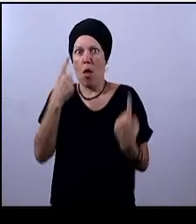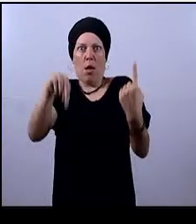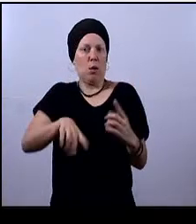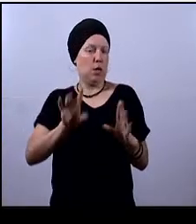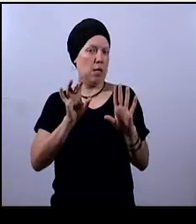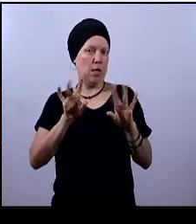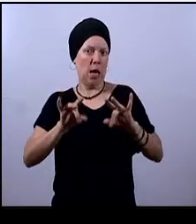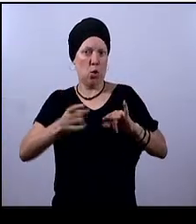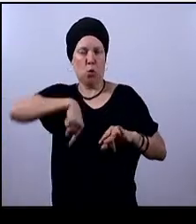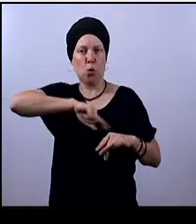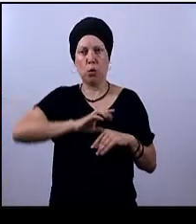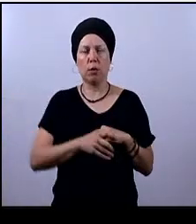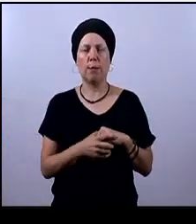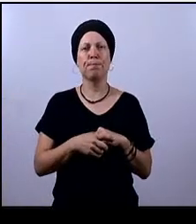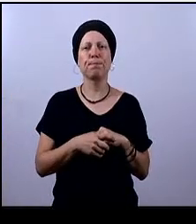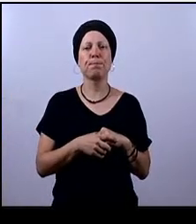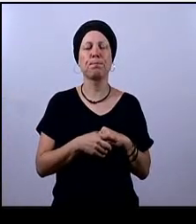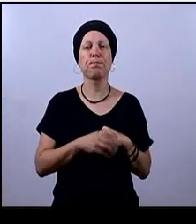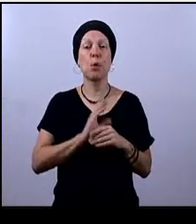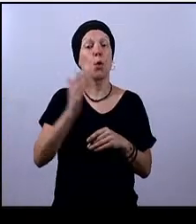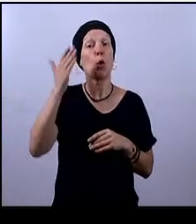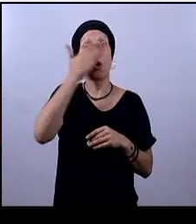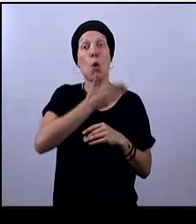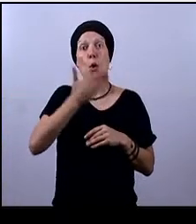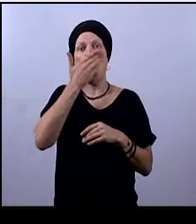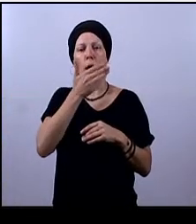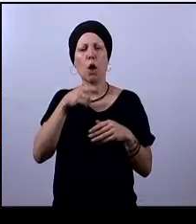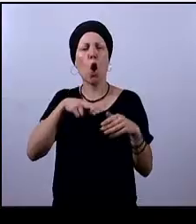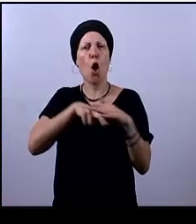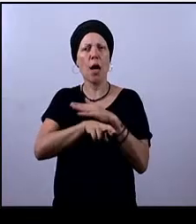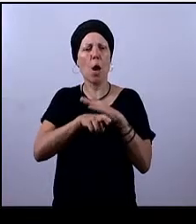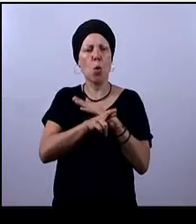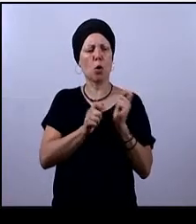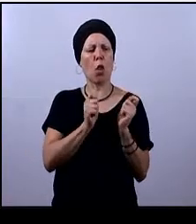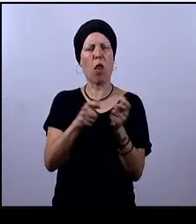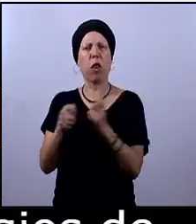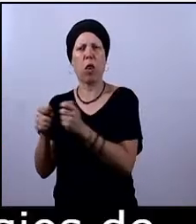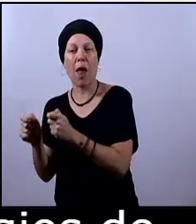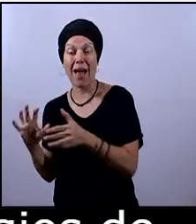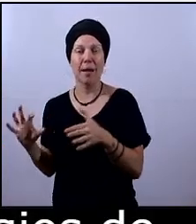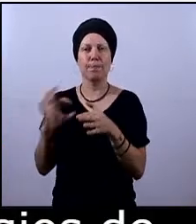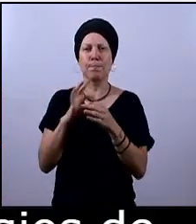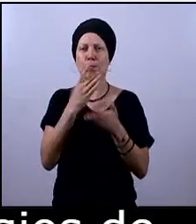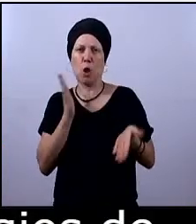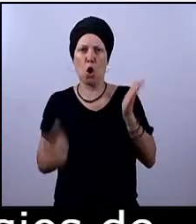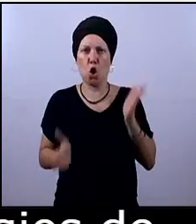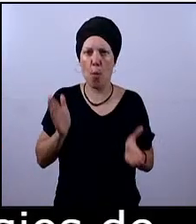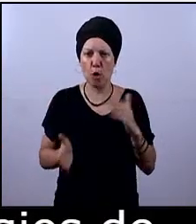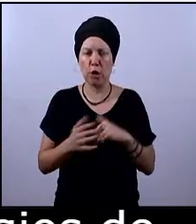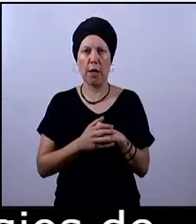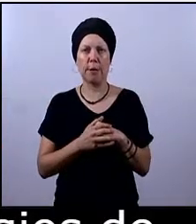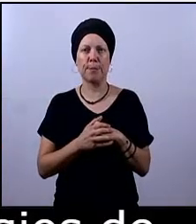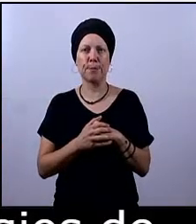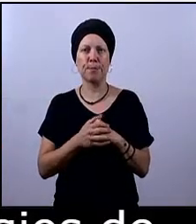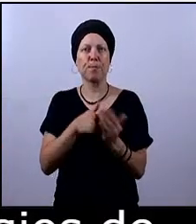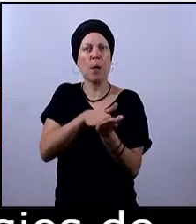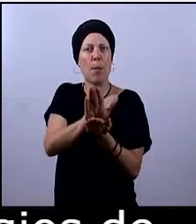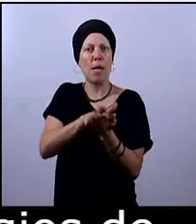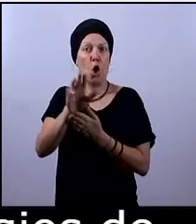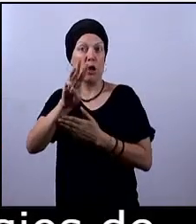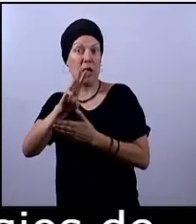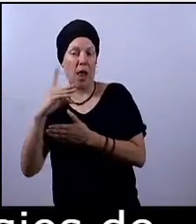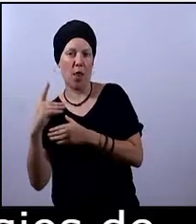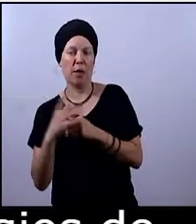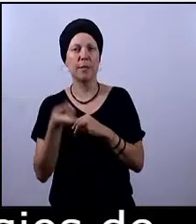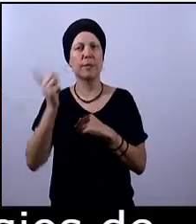región que va a dotar a los colegios de recursos relacionados con la robótica, con la impresión en 3D, con